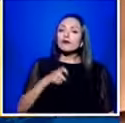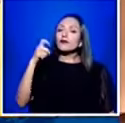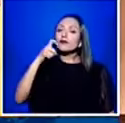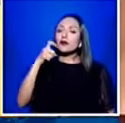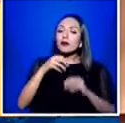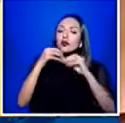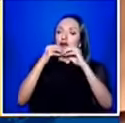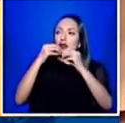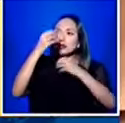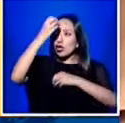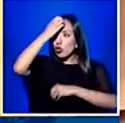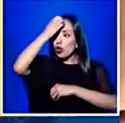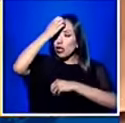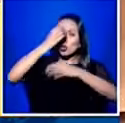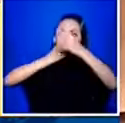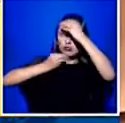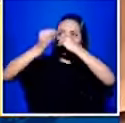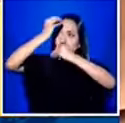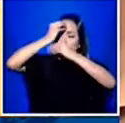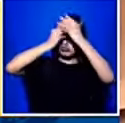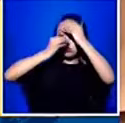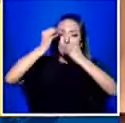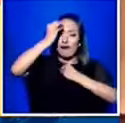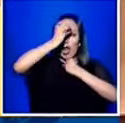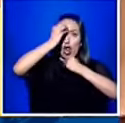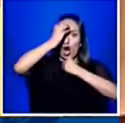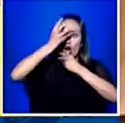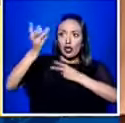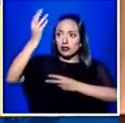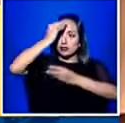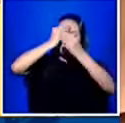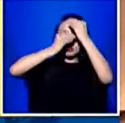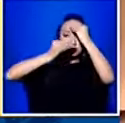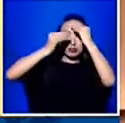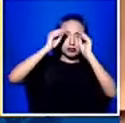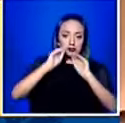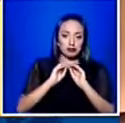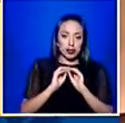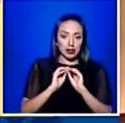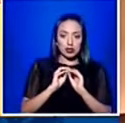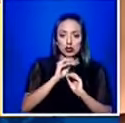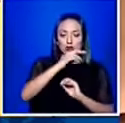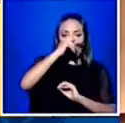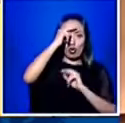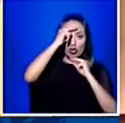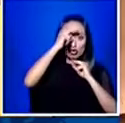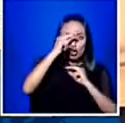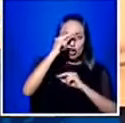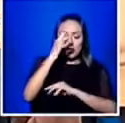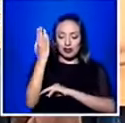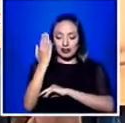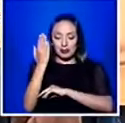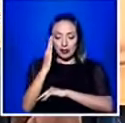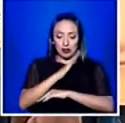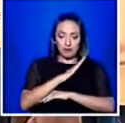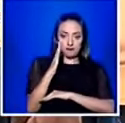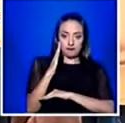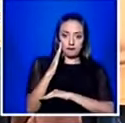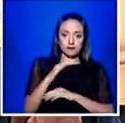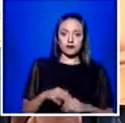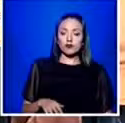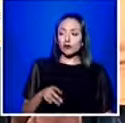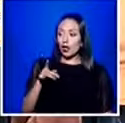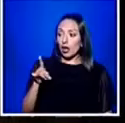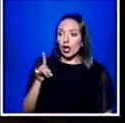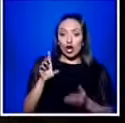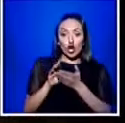más educación de la que ya teníamos, más valores y como es el lema del colegio, honor, disciplina, lealtad. De esta manera el Abdón